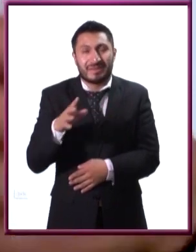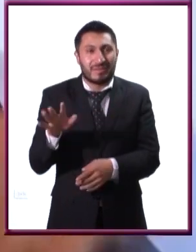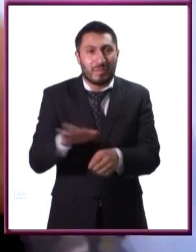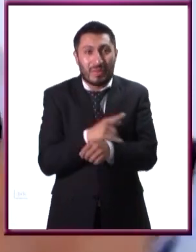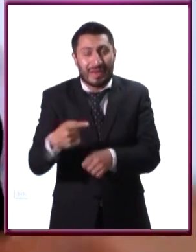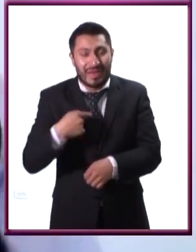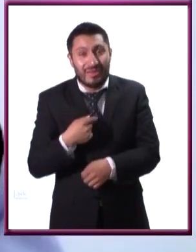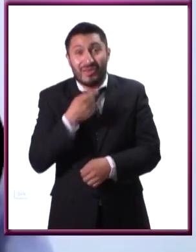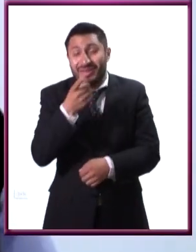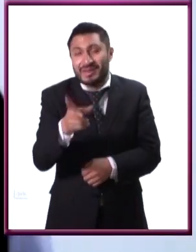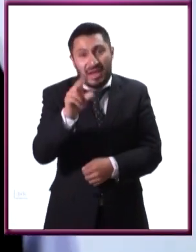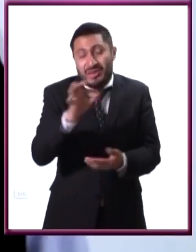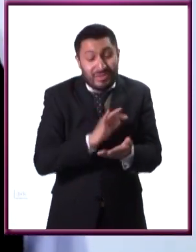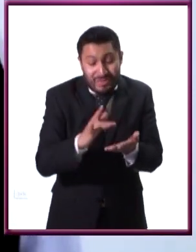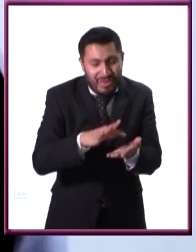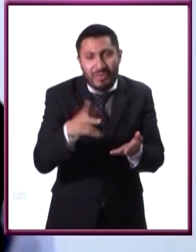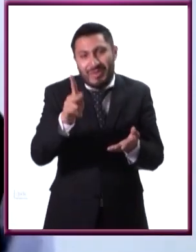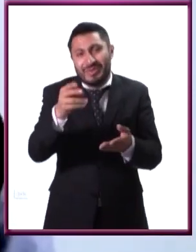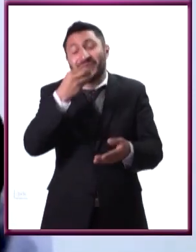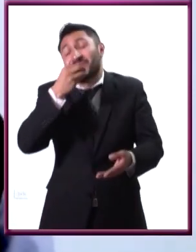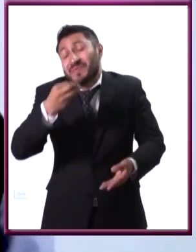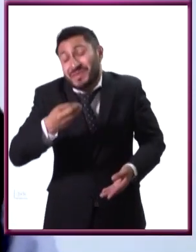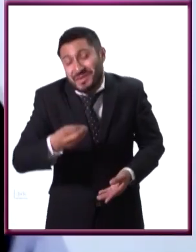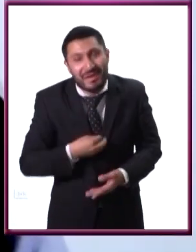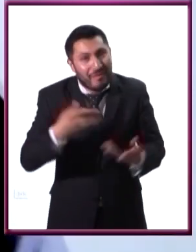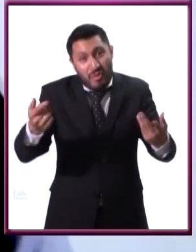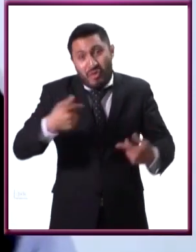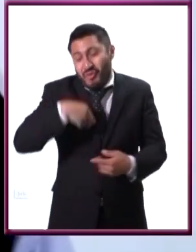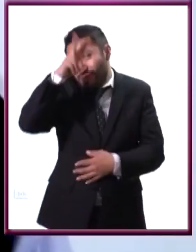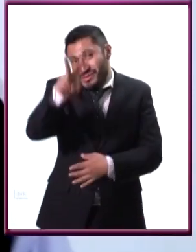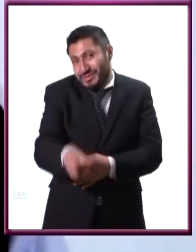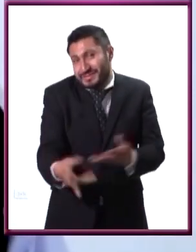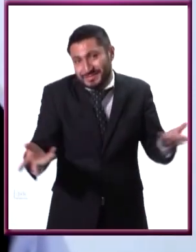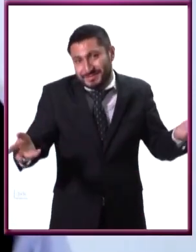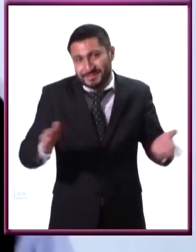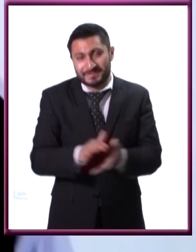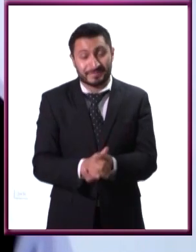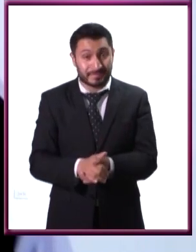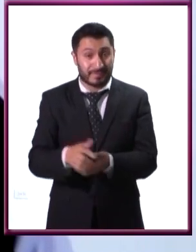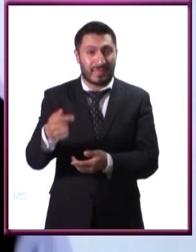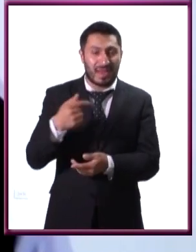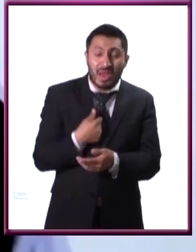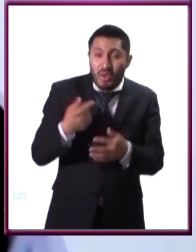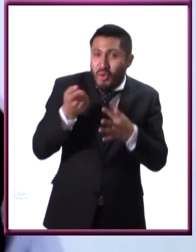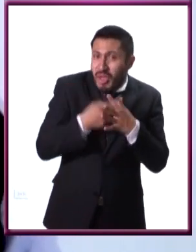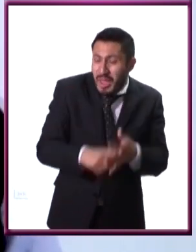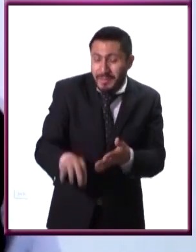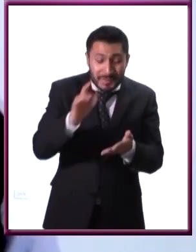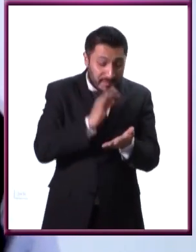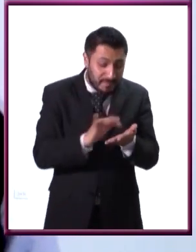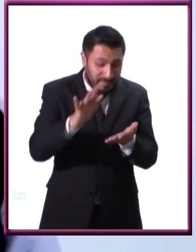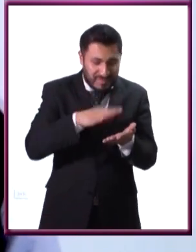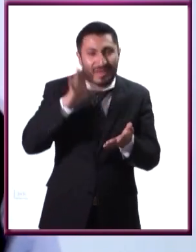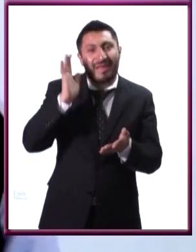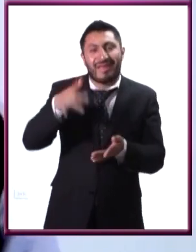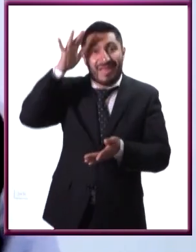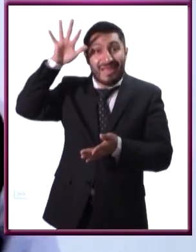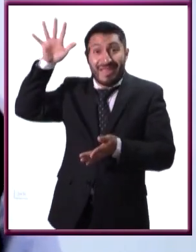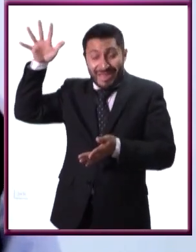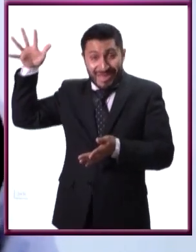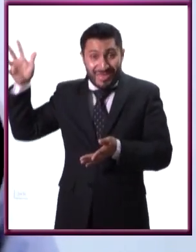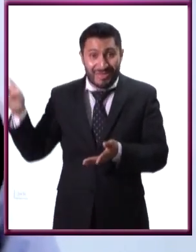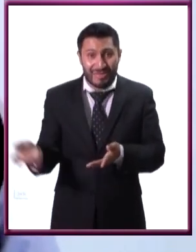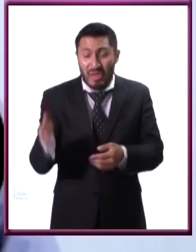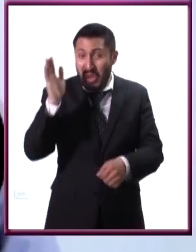porque dije, híjole, ¿qué les voy a decir que no leo? Y dije, pero pues eso fue lo que me tocó, no les voy a andar diciendo mentiras. Pero no, yo empecé a ser lector ya muy grande